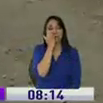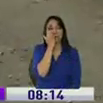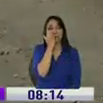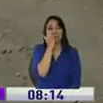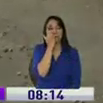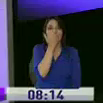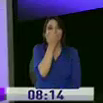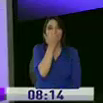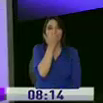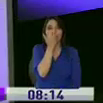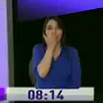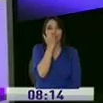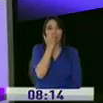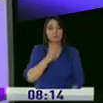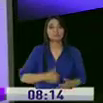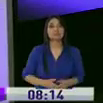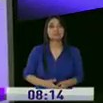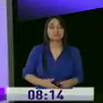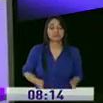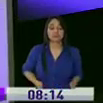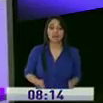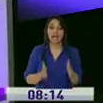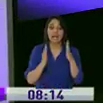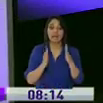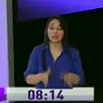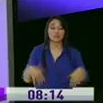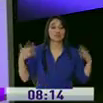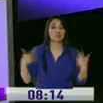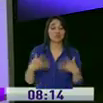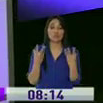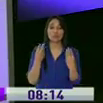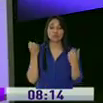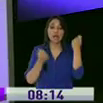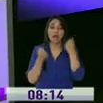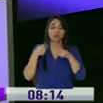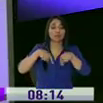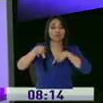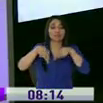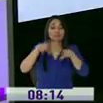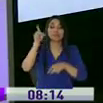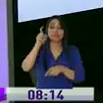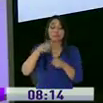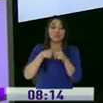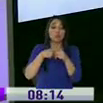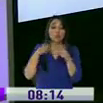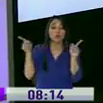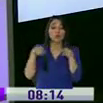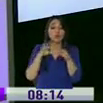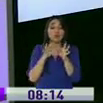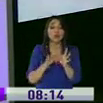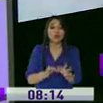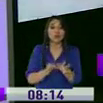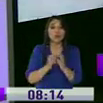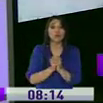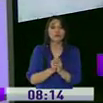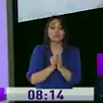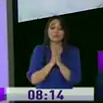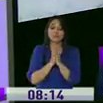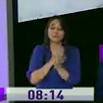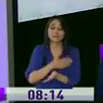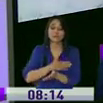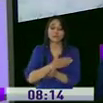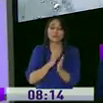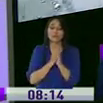Cadena. Esa calle, esa avenida y el sector en general necesitan urgente intervención. Solicitamos autoridad